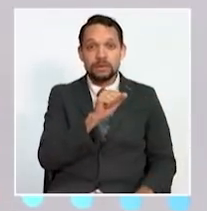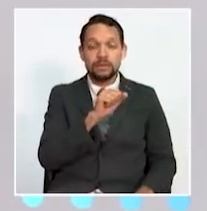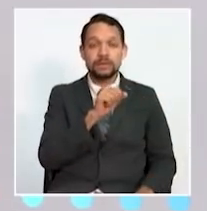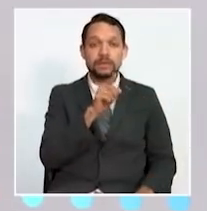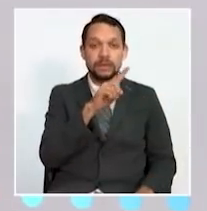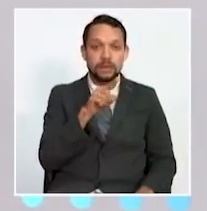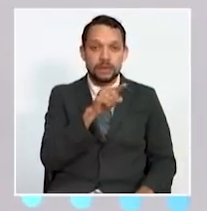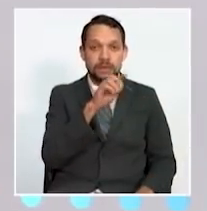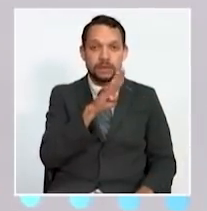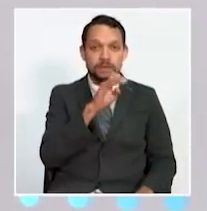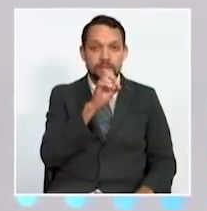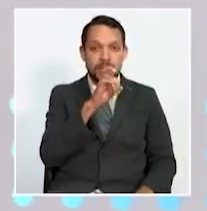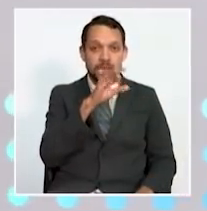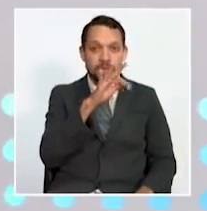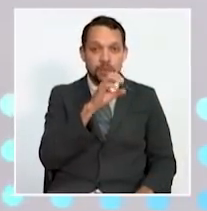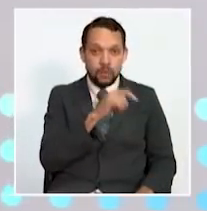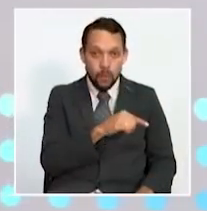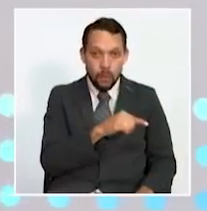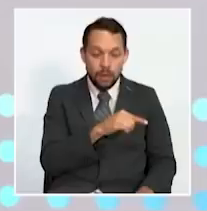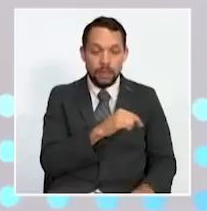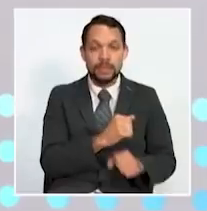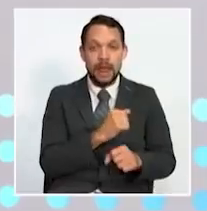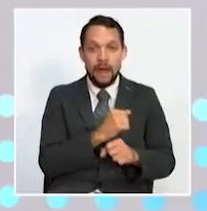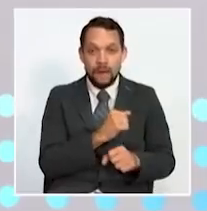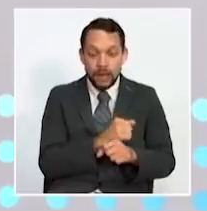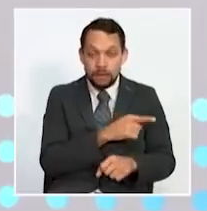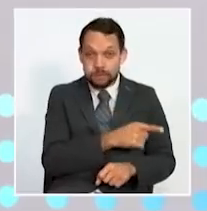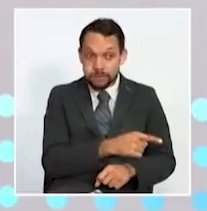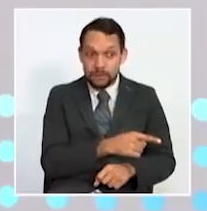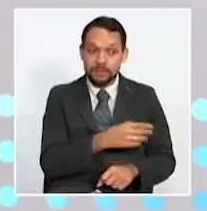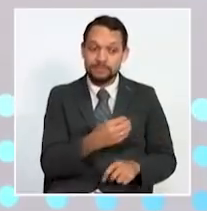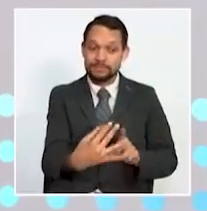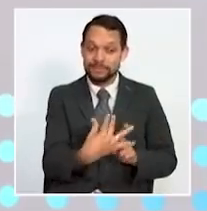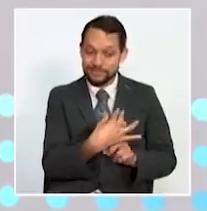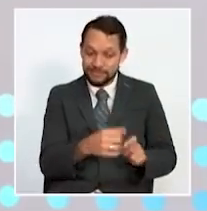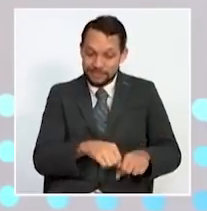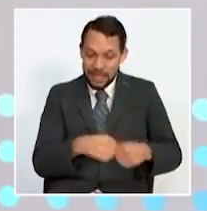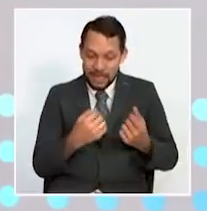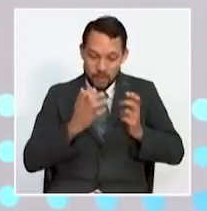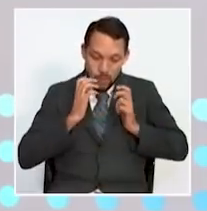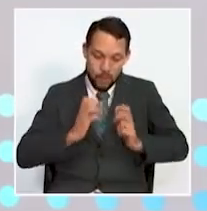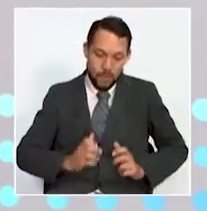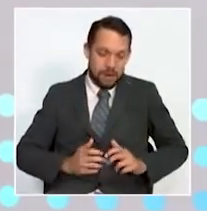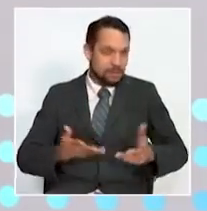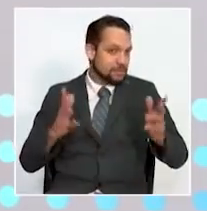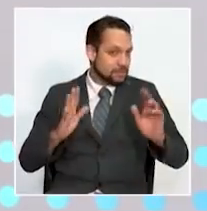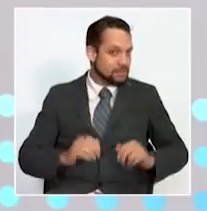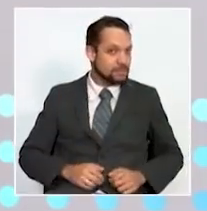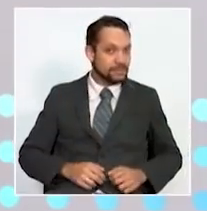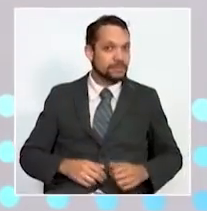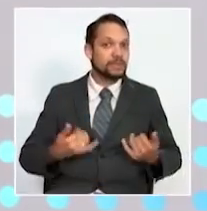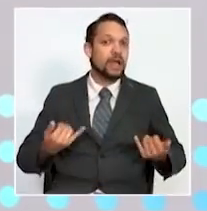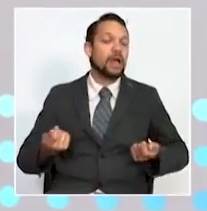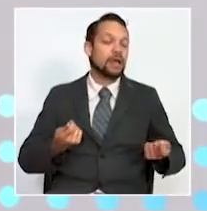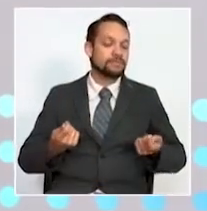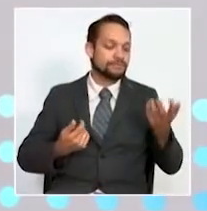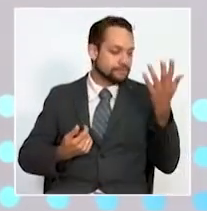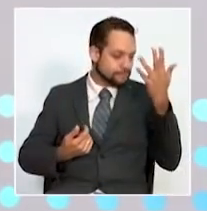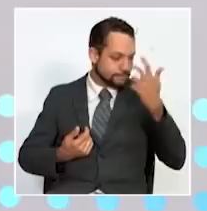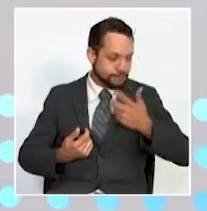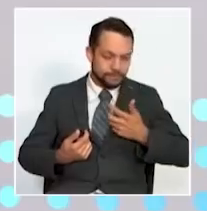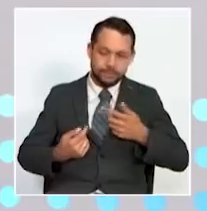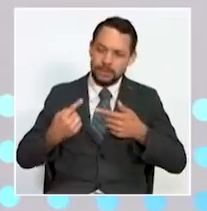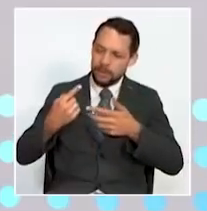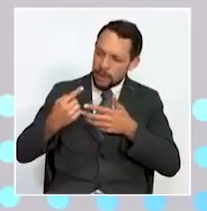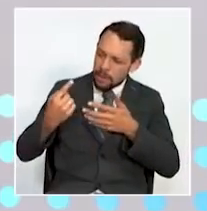estas cosas irritantes? ¿Usted trabajó con asbesto? Y a empezar a armar el rompecabezas del paciente para mirar qué